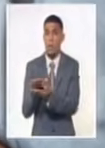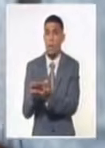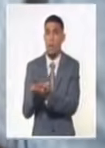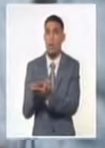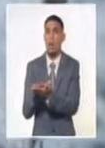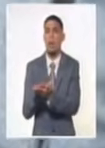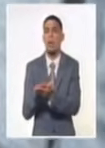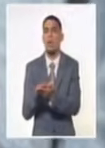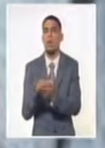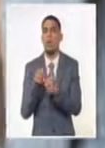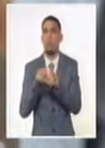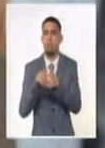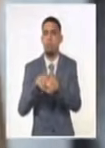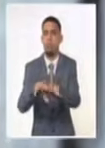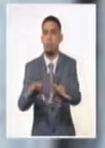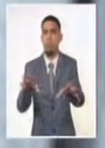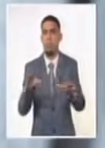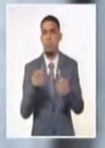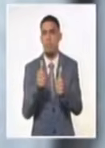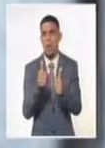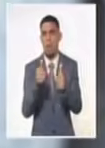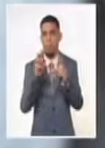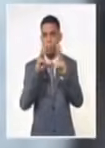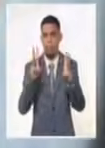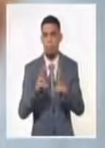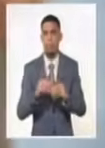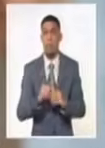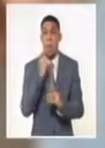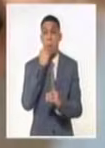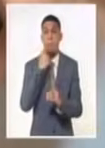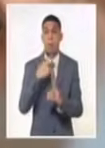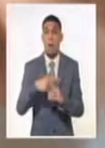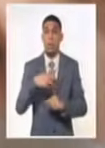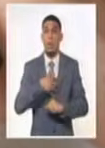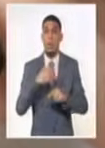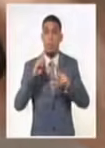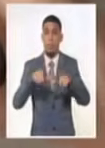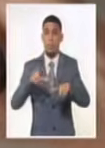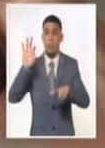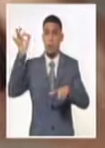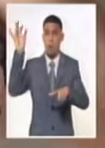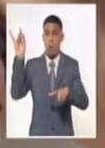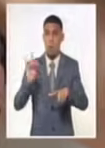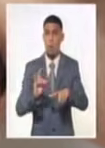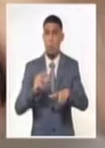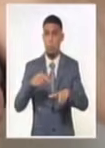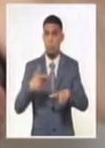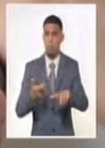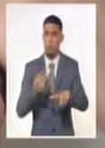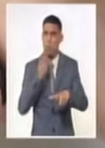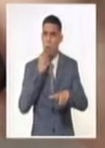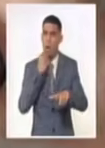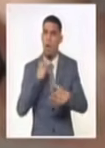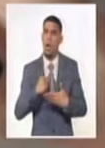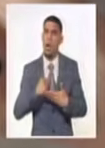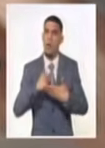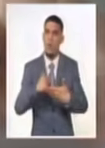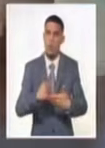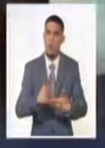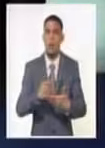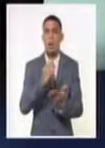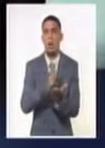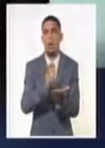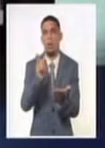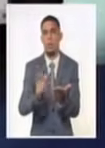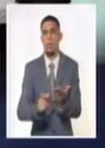en la dirección de Texas. Tenemos paneles fotovoltaicos en los servidores de la universidad, y al menos tenemos esa garantía de que están visibles constantemente.